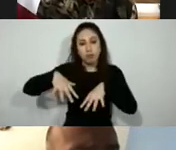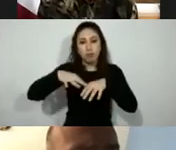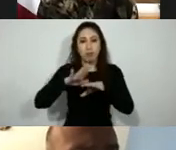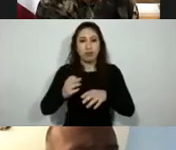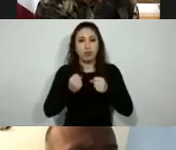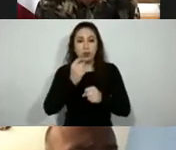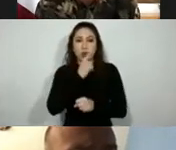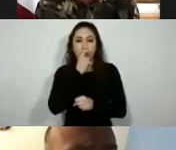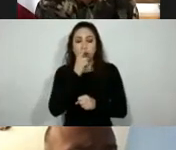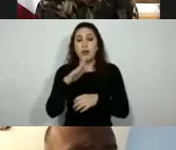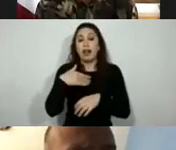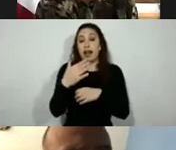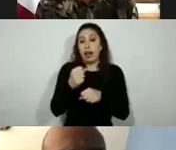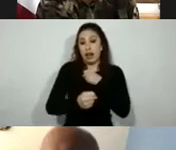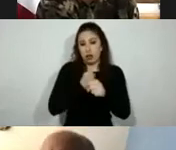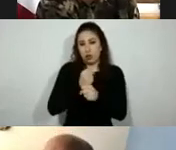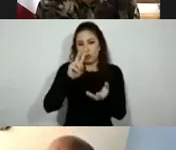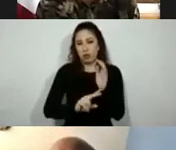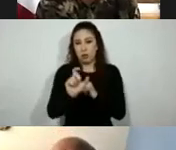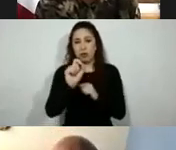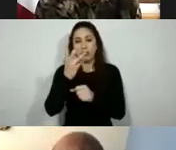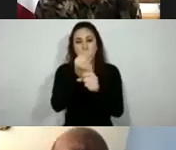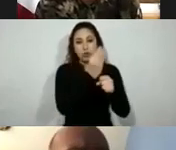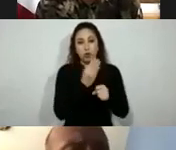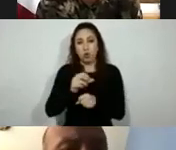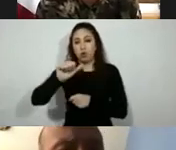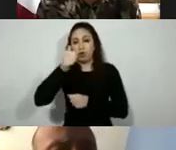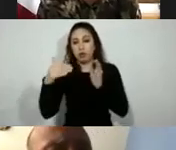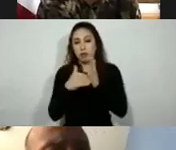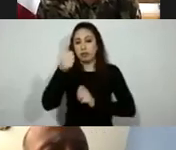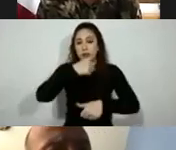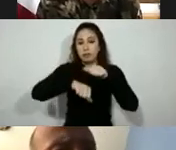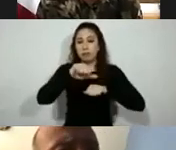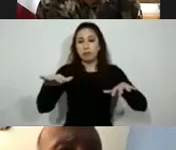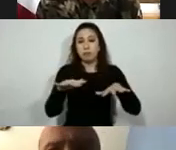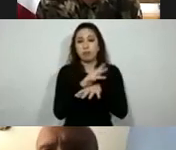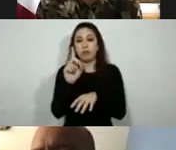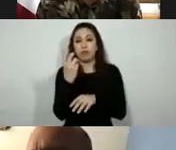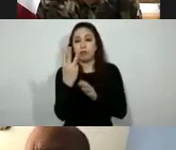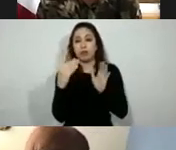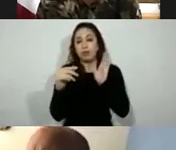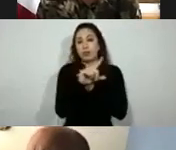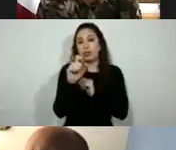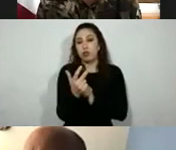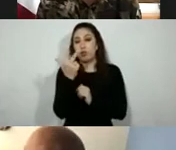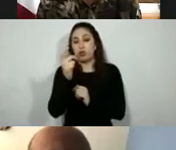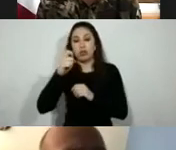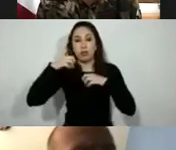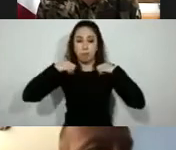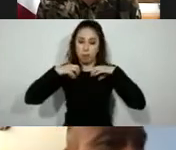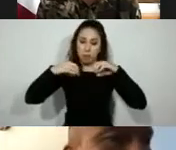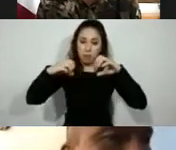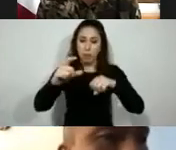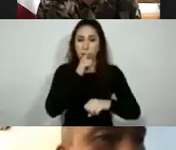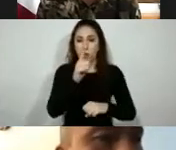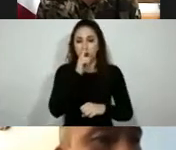2020, dimos mantenimiento a 11,000 y sustituimos 33,708 nuevas luminarias. Con el